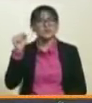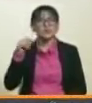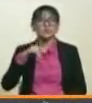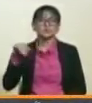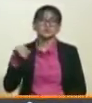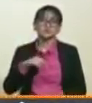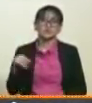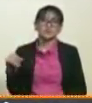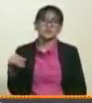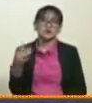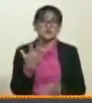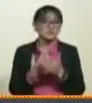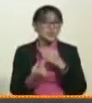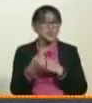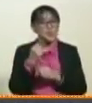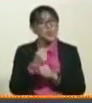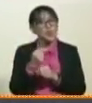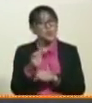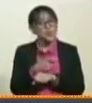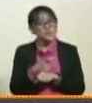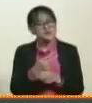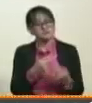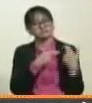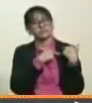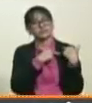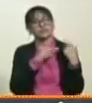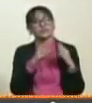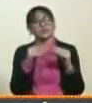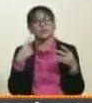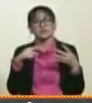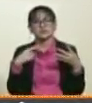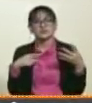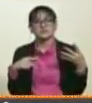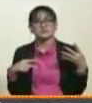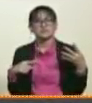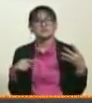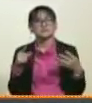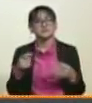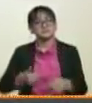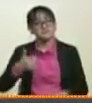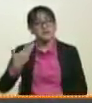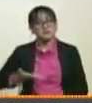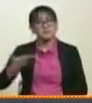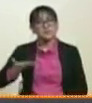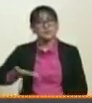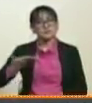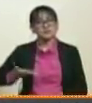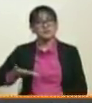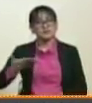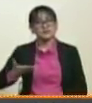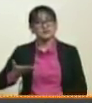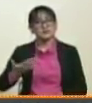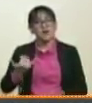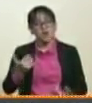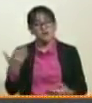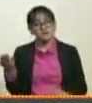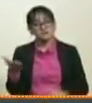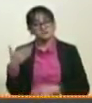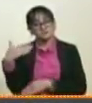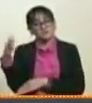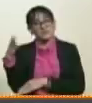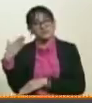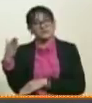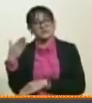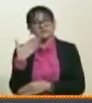zulia como un solo gobierno trabajando con corresponsabilidad en todas las áreas y esta es una de las más importantes que nosotros estamos levantando las banderas y